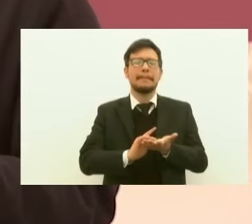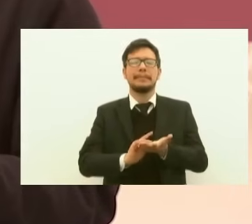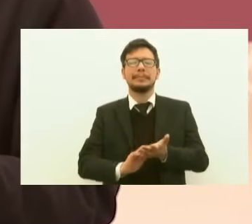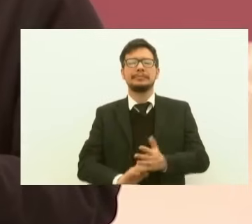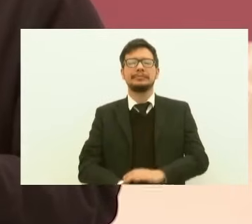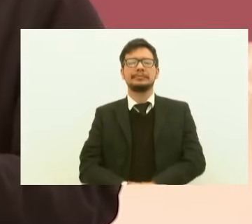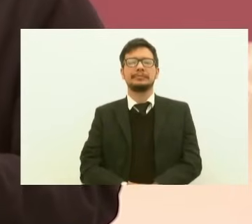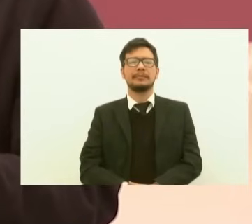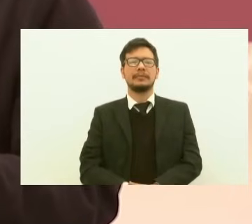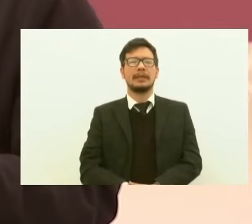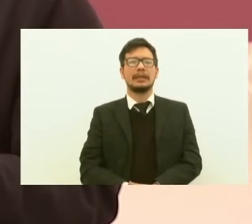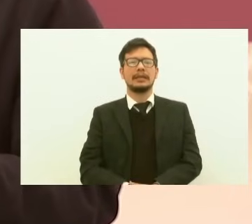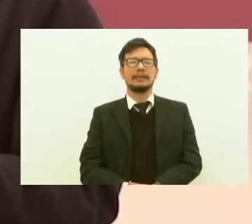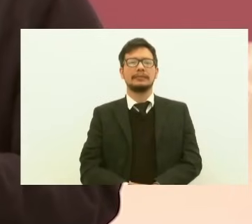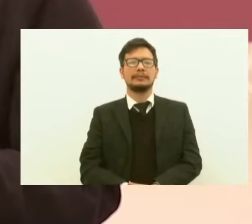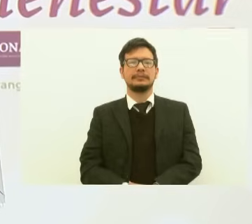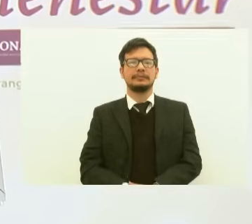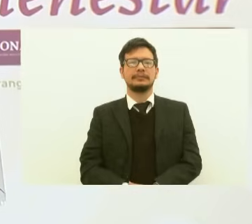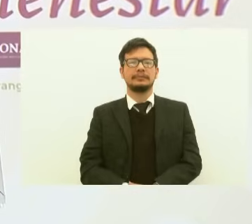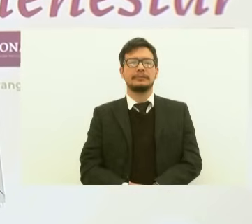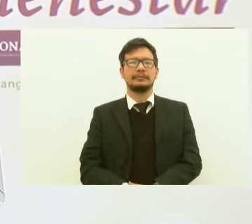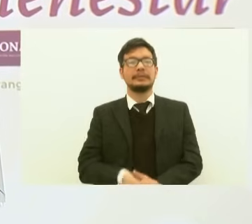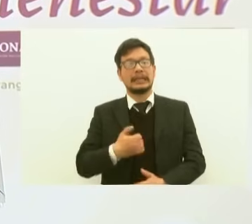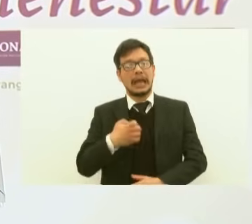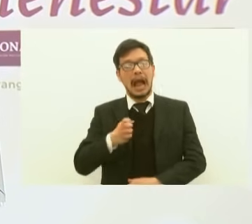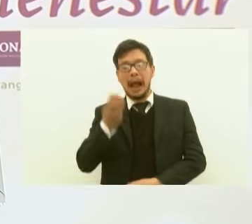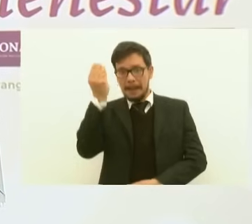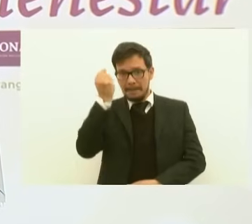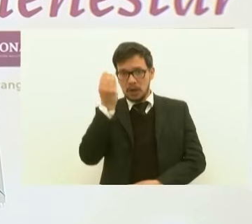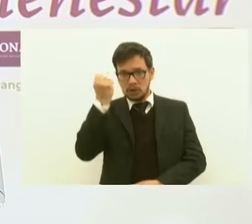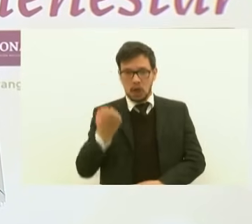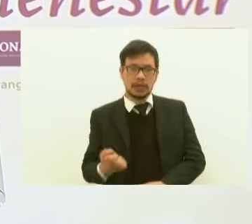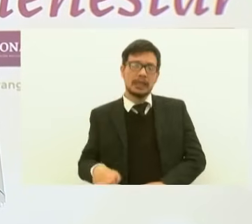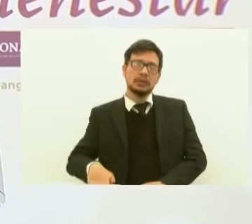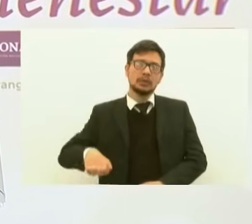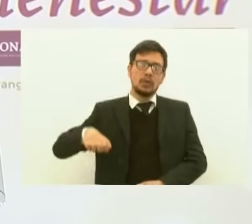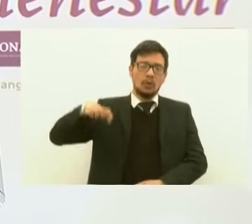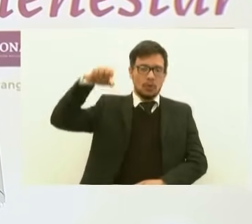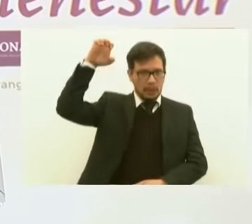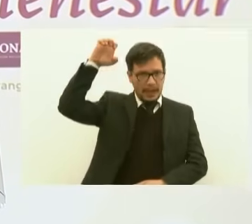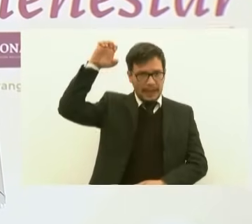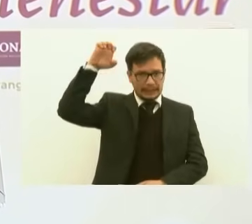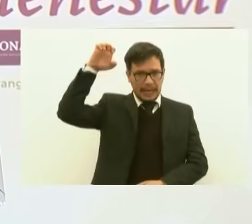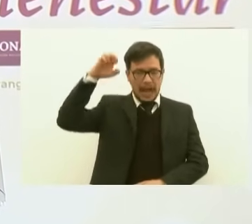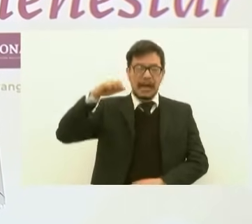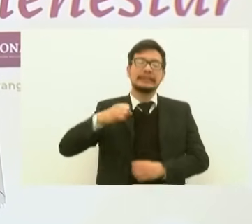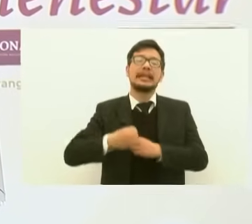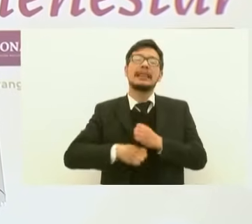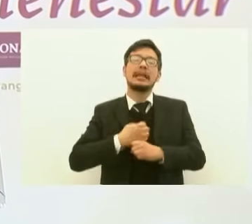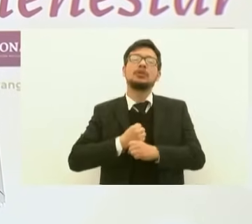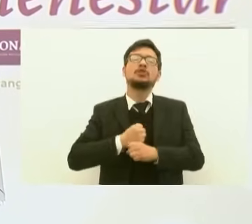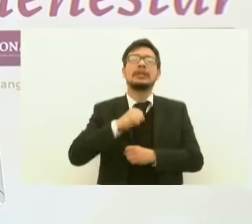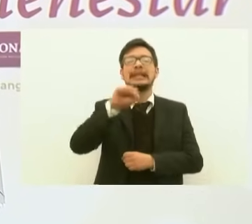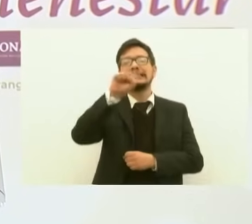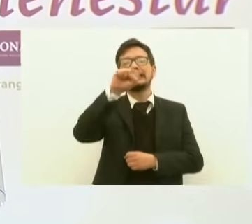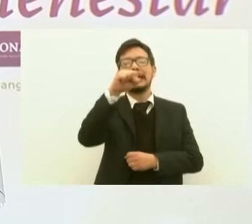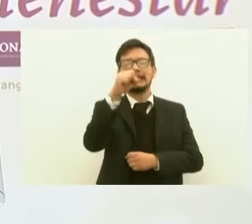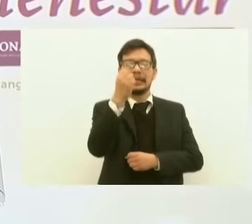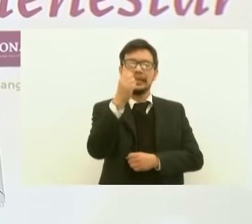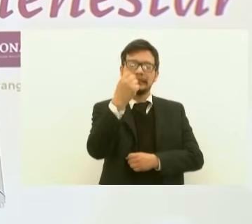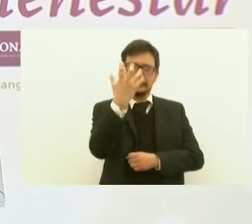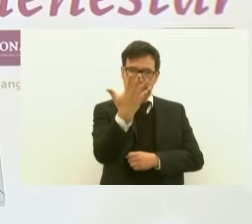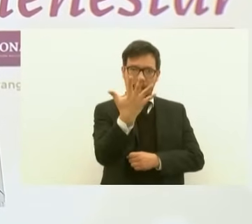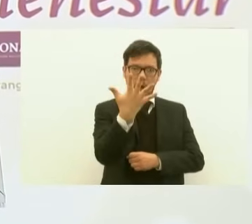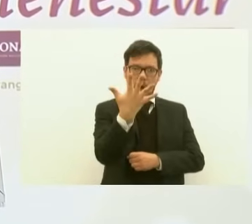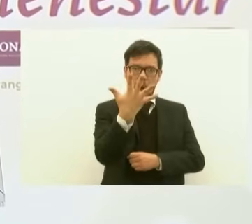Y entraba la pensión adultos mayores a partir de los 65, pero de 29 a 64 el